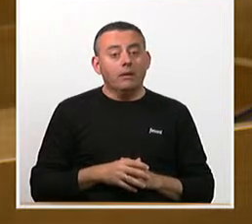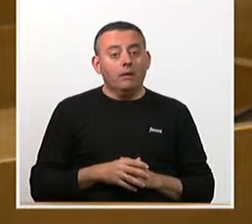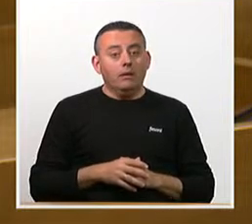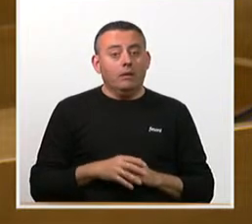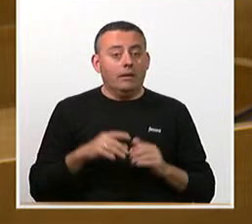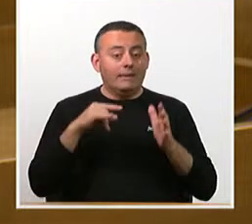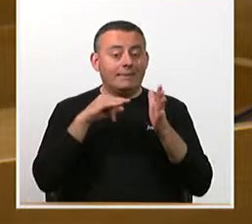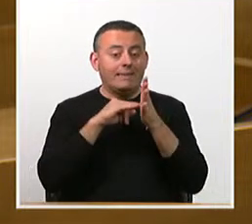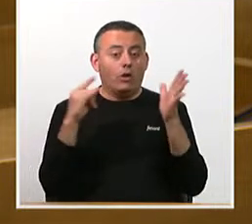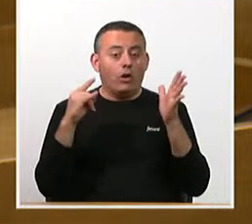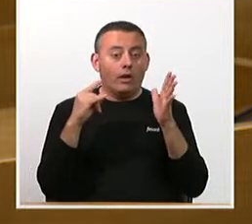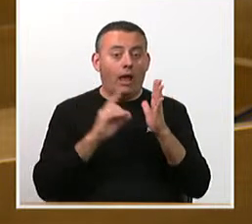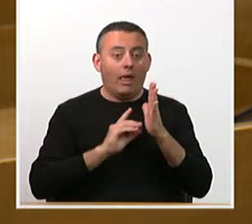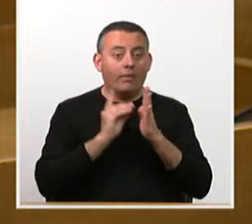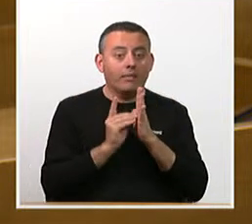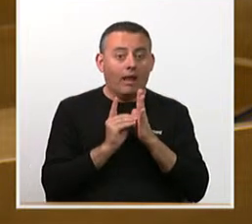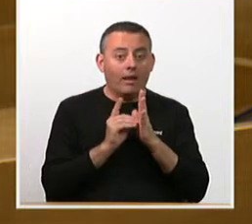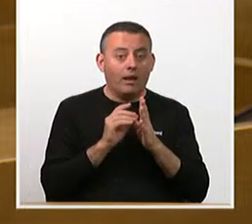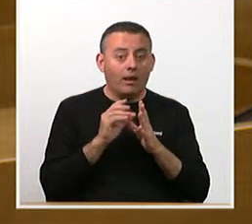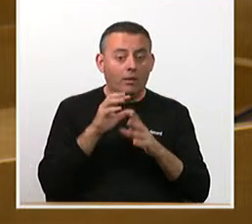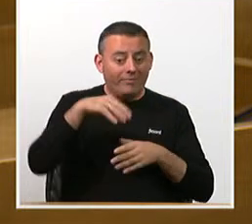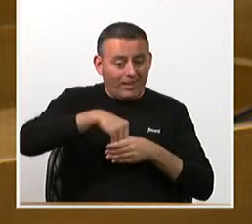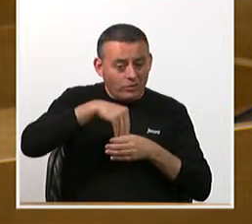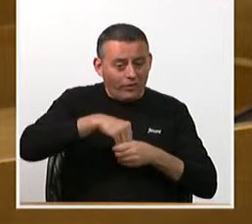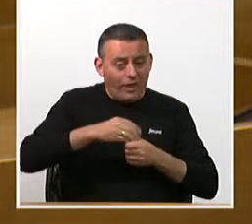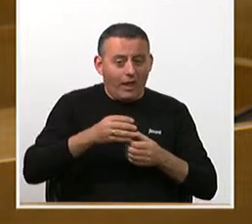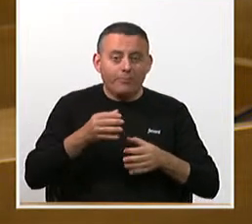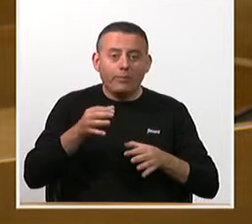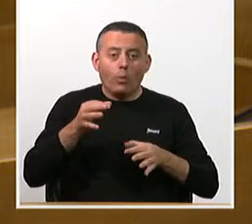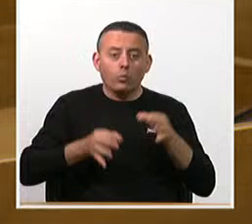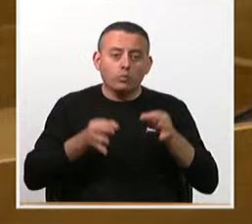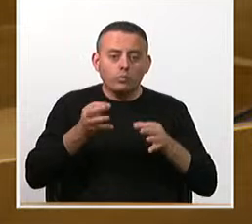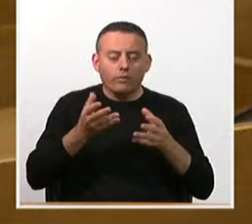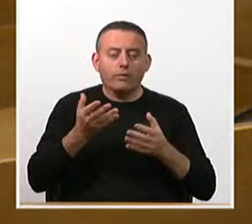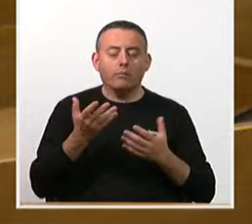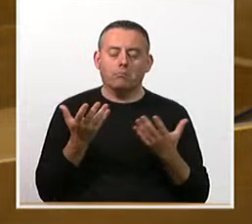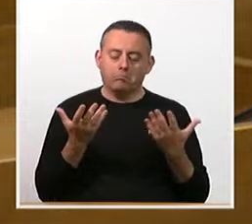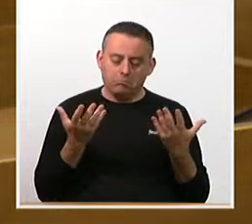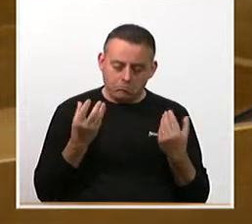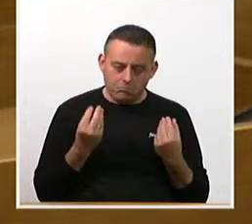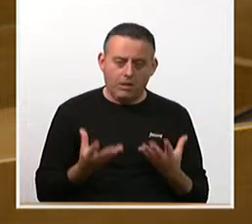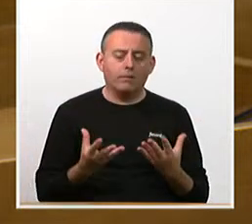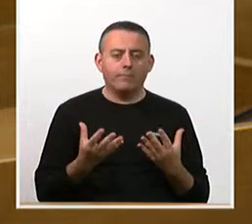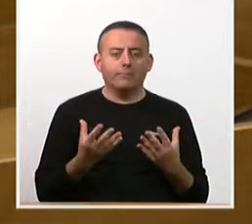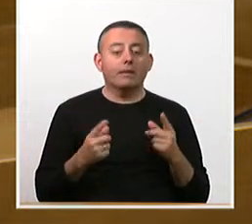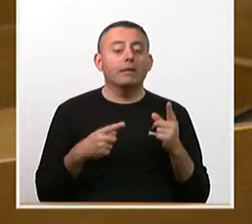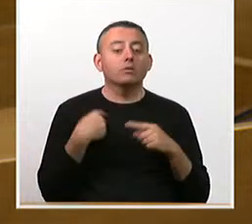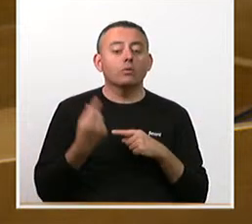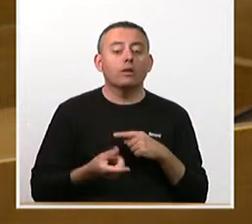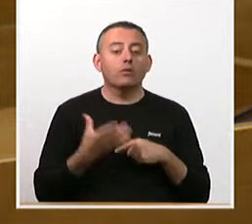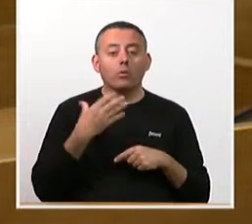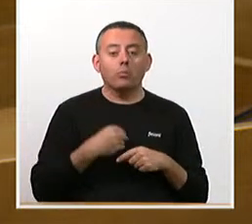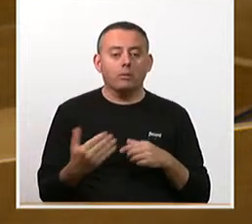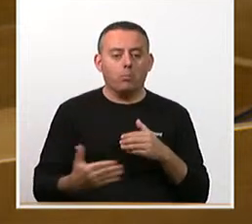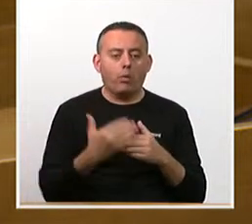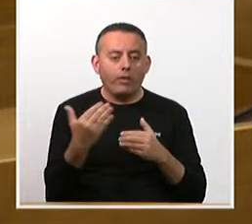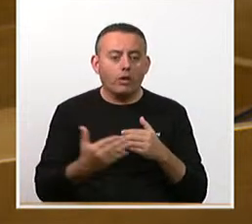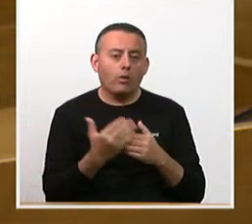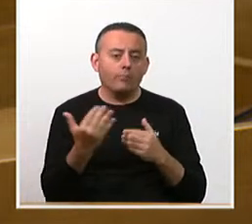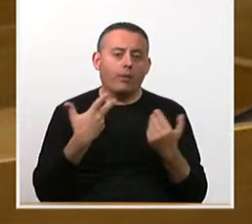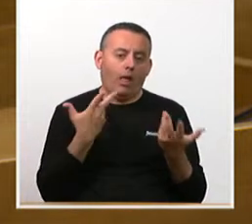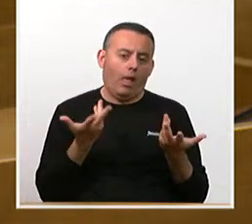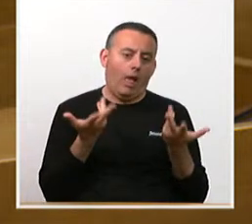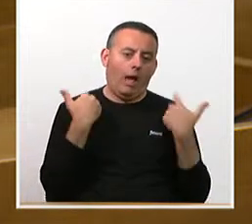en todos los aspectos del sistema judicial podemos contribuir a un sistema de Justicia más moderno ágil y centrado en